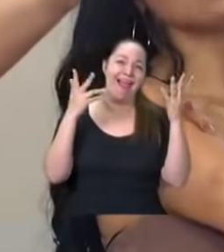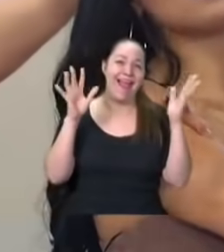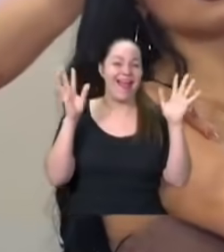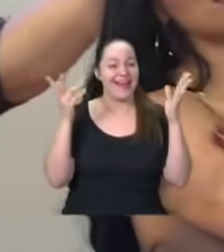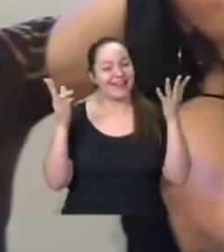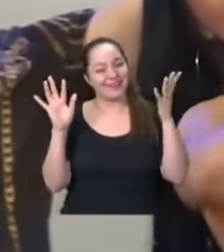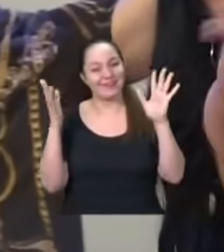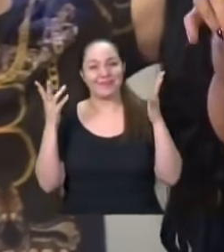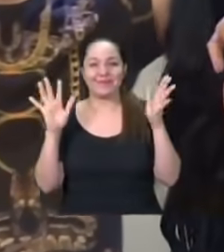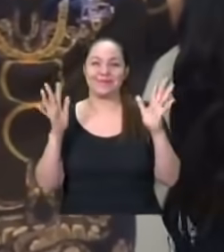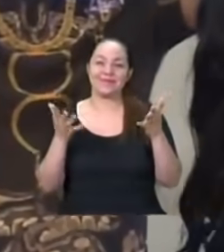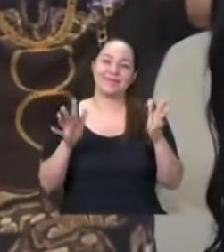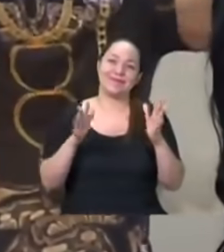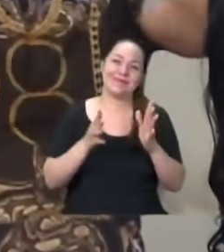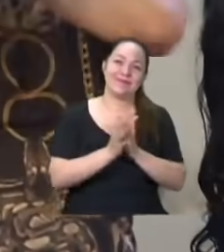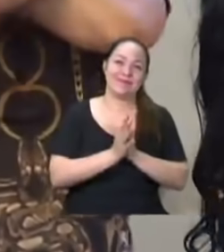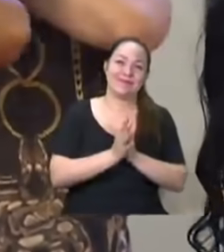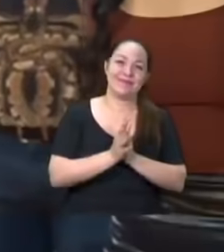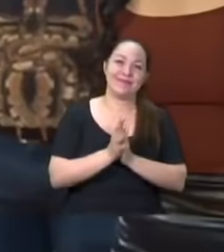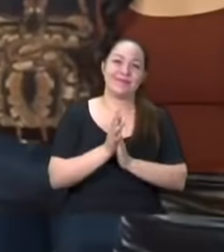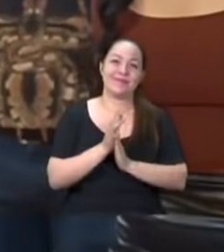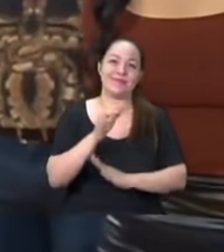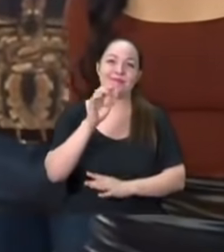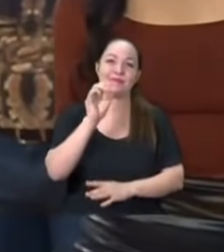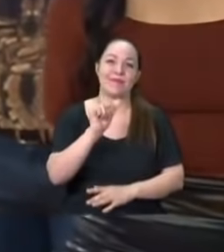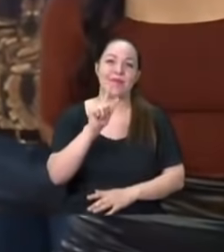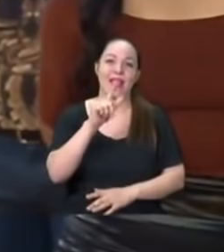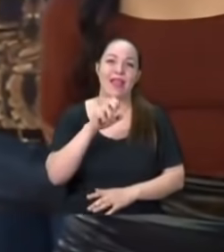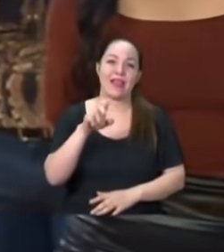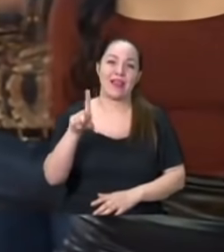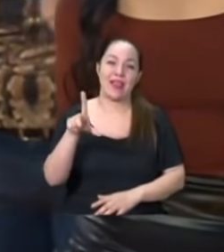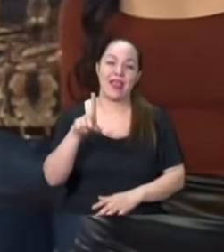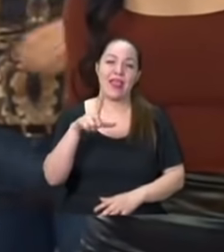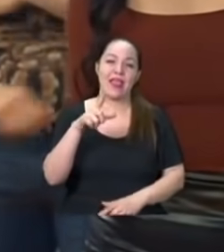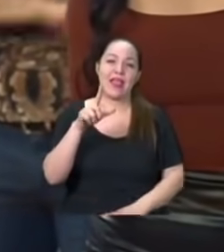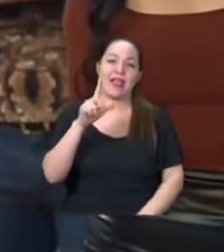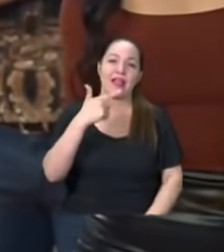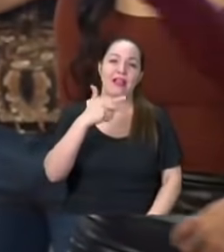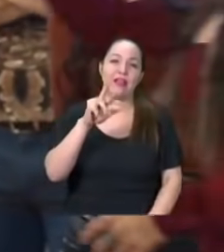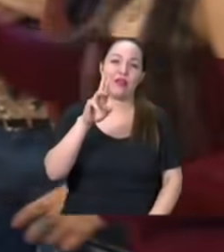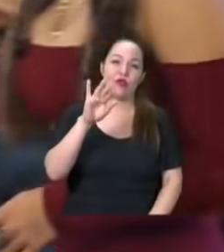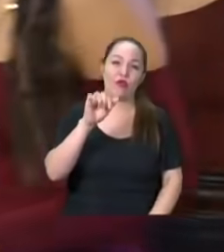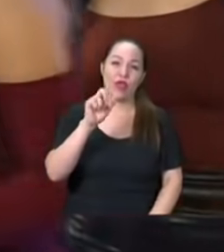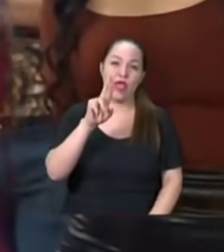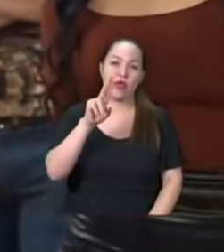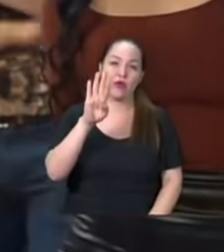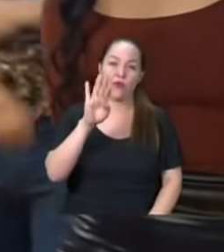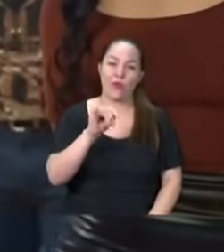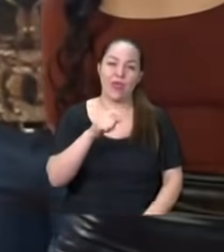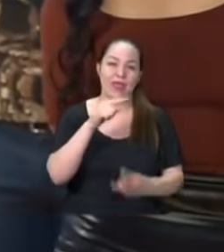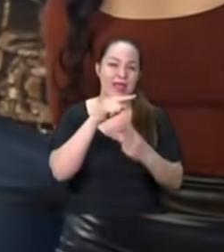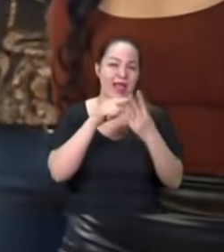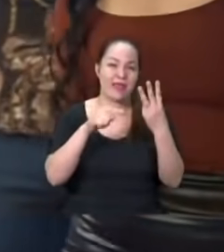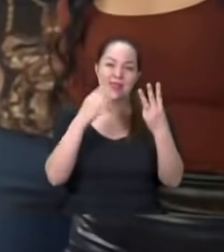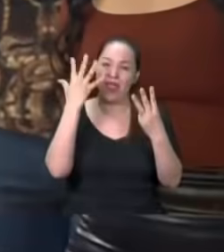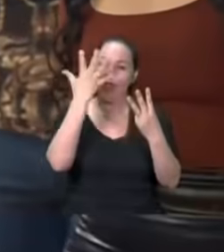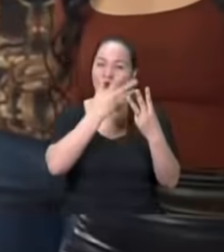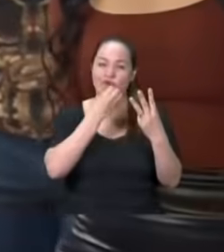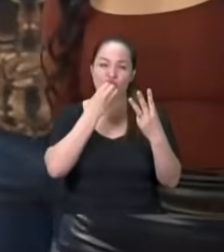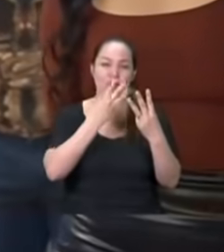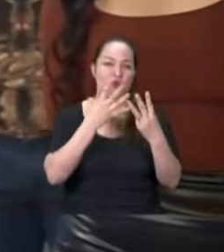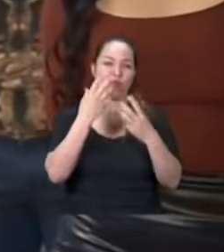que mi regalo sea un beso de Anel, Gloria y Rubí. Sería el mejor regalo en años. Tan hermosa. Saludos a todos en